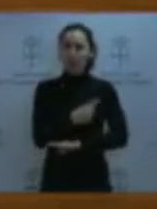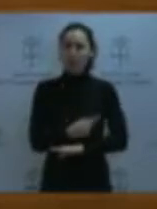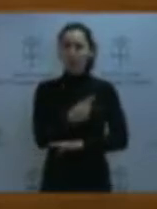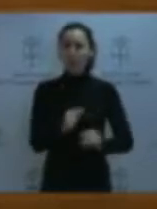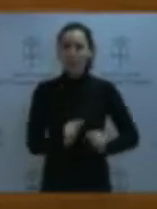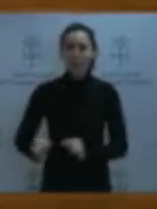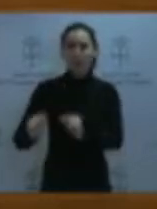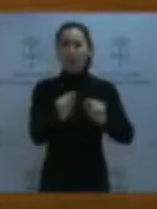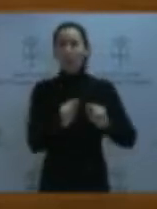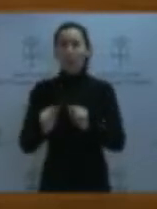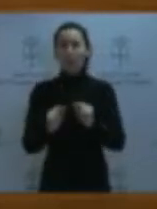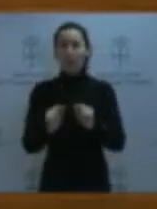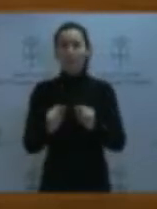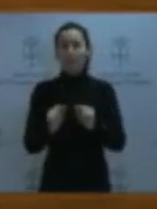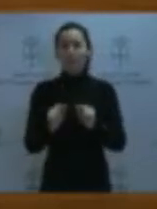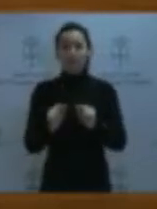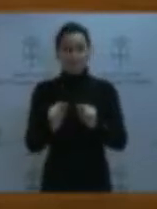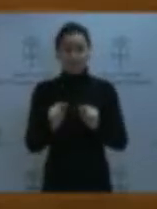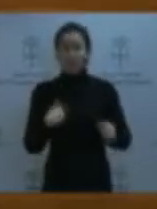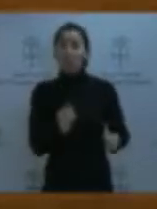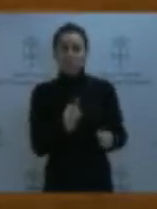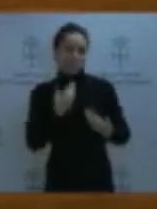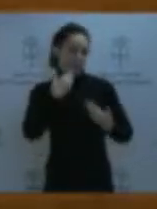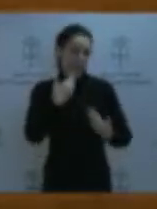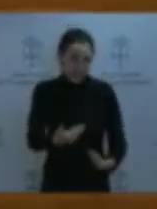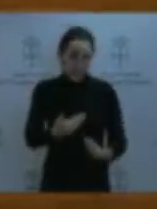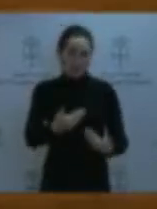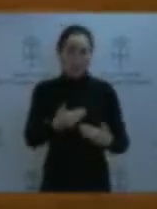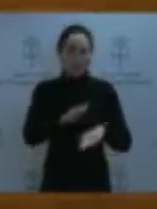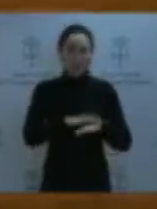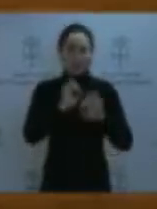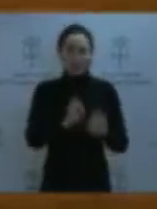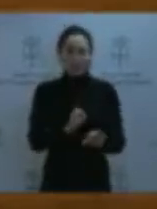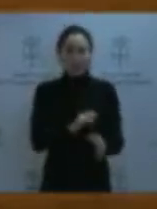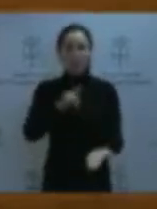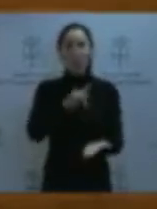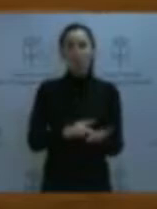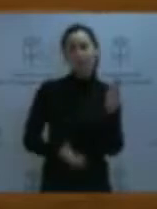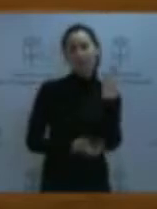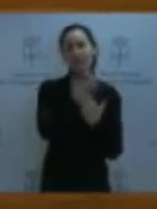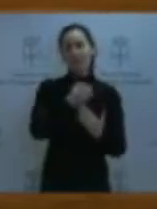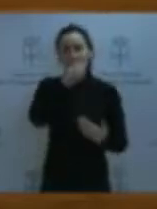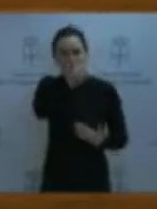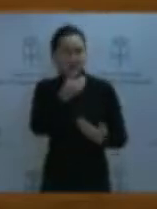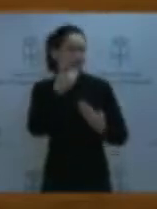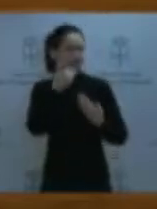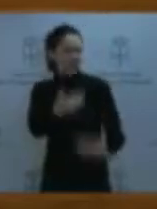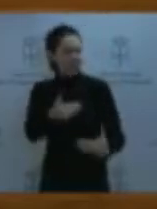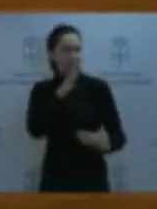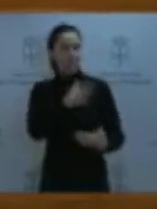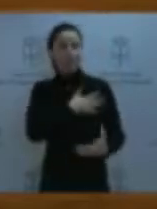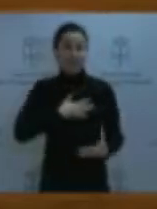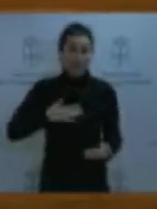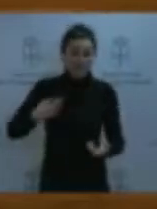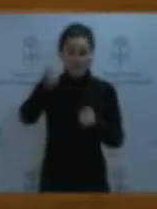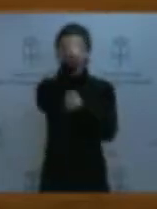para nada ha sido desde nuestro punto de vista, y en eso lo agradecemos a los interlocutores del Gobierno y de la FSA, la disposición a entrar al